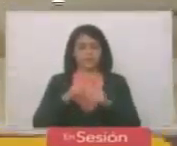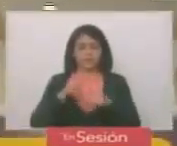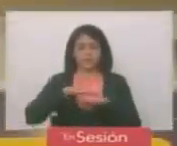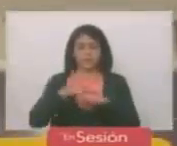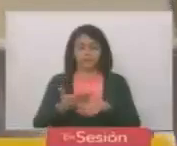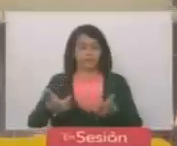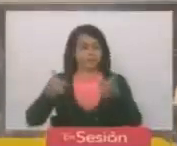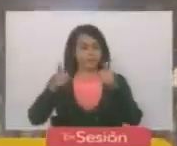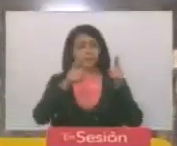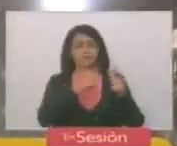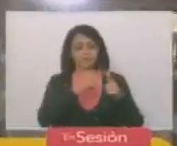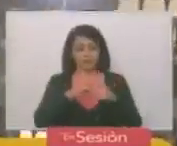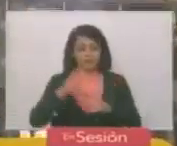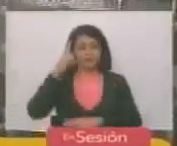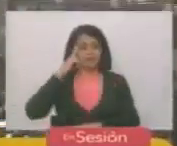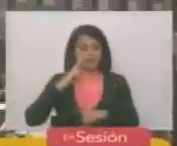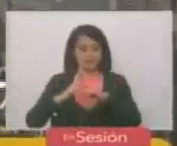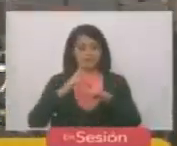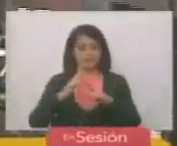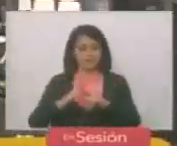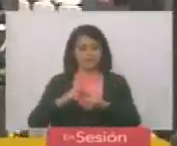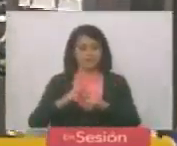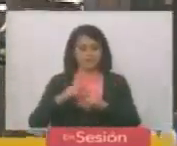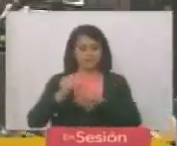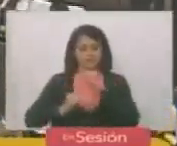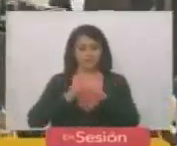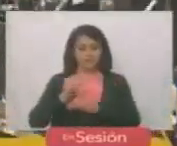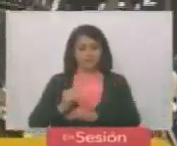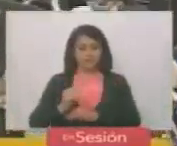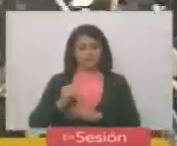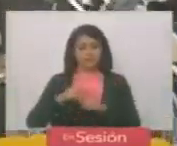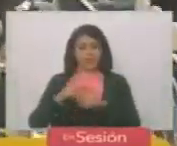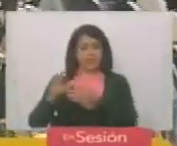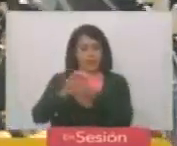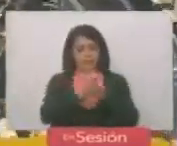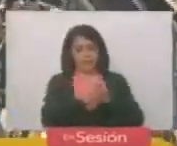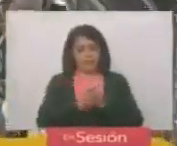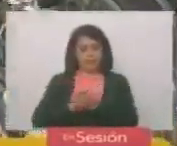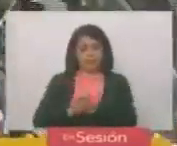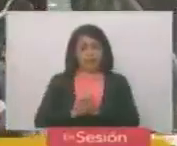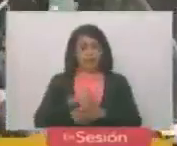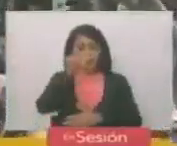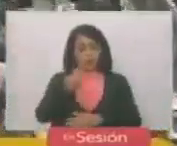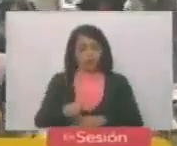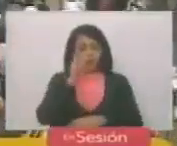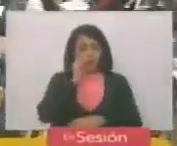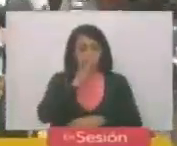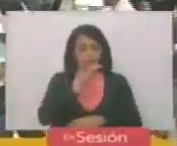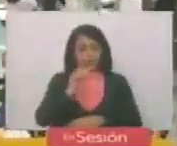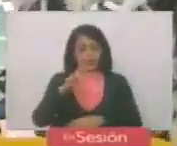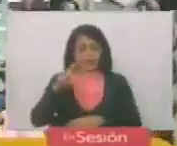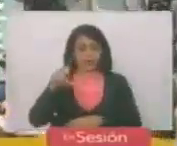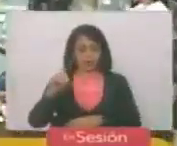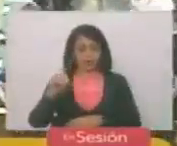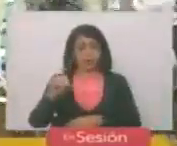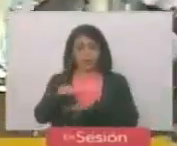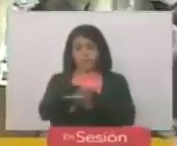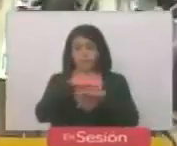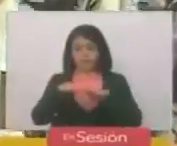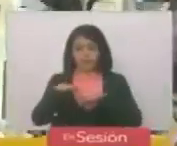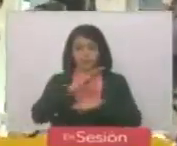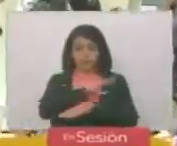se autorice el conferimiento de la condecoración Orden de Amistad al ciudadano Carlos Faría, ministro